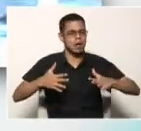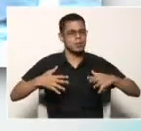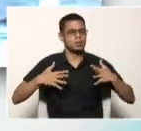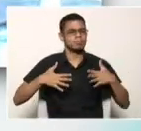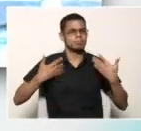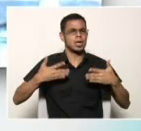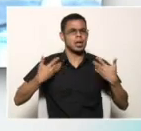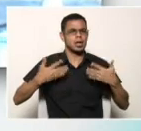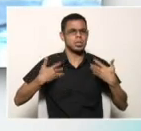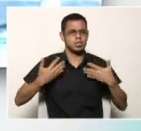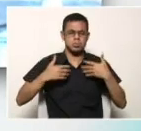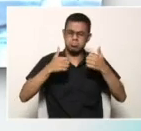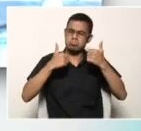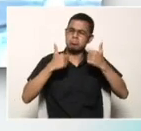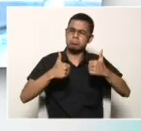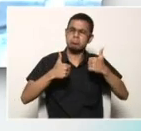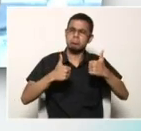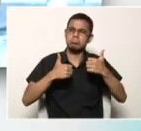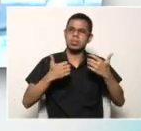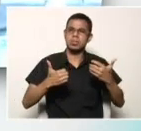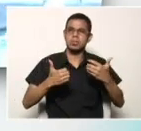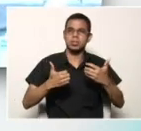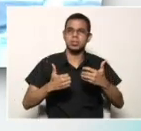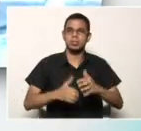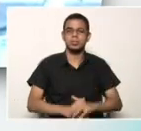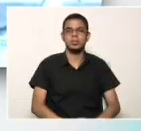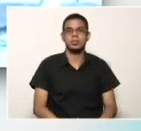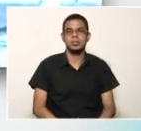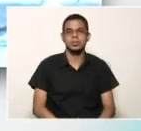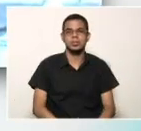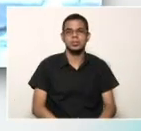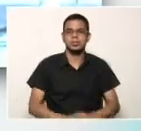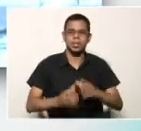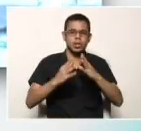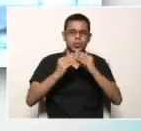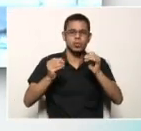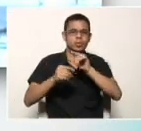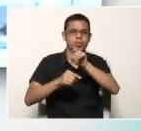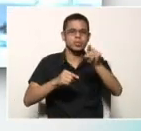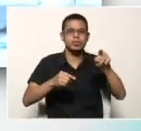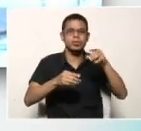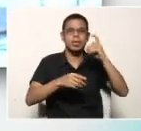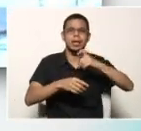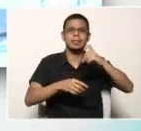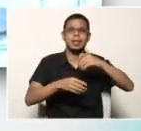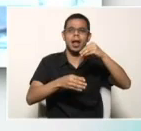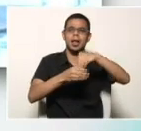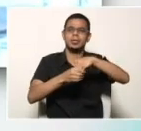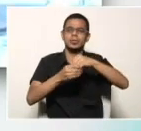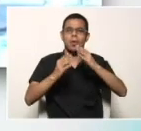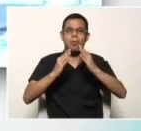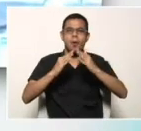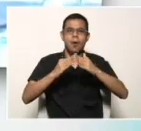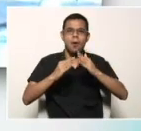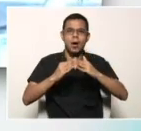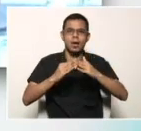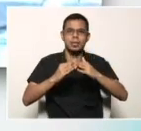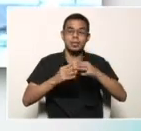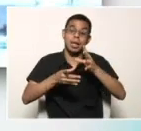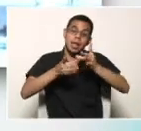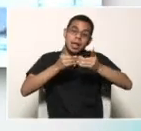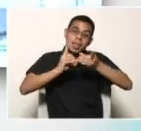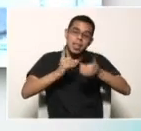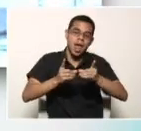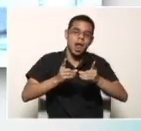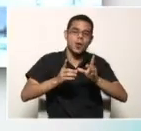manera más agradable, todo lo que son esos implementos en casa que son necesarios, esos artefactos, esos electrodomésticos que de alguna manera, con